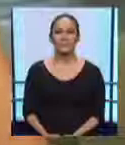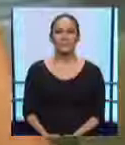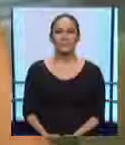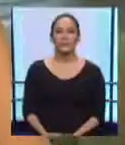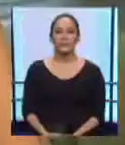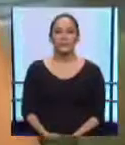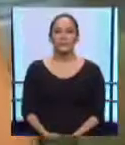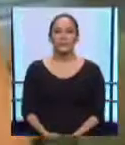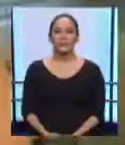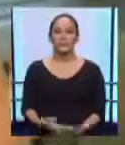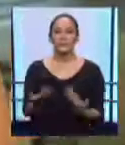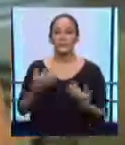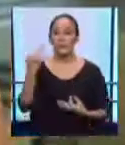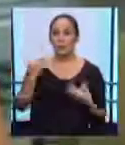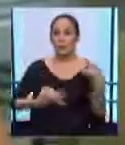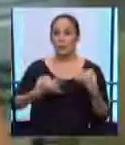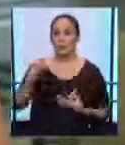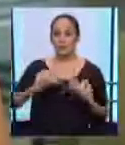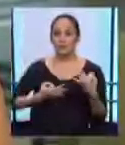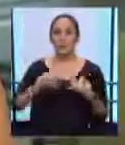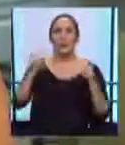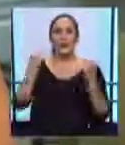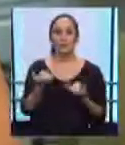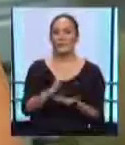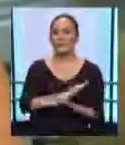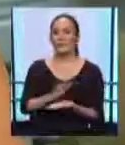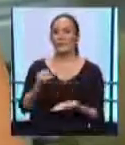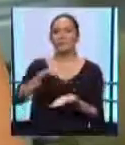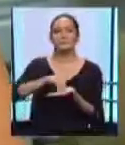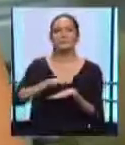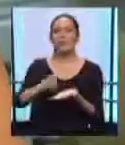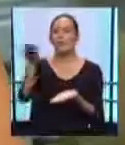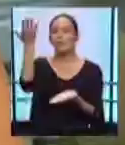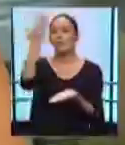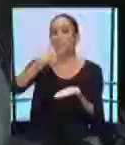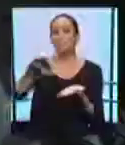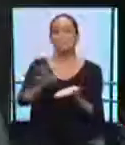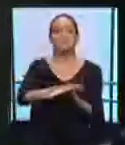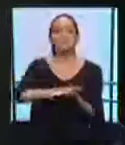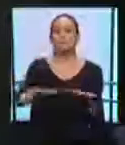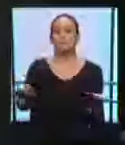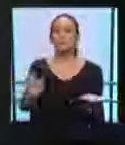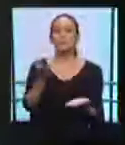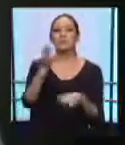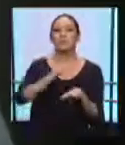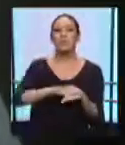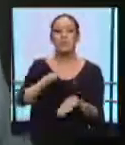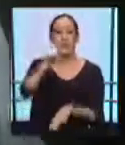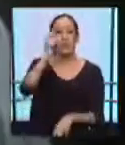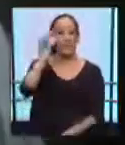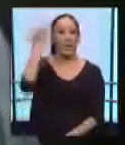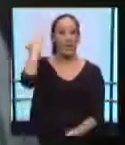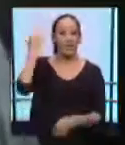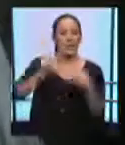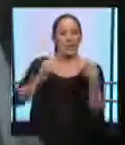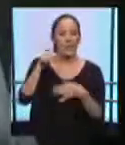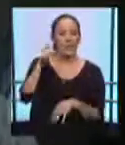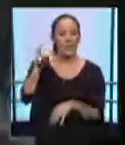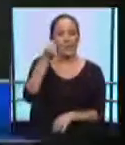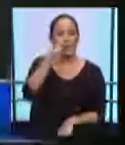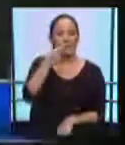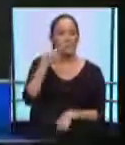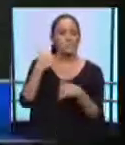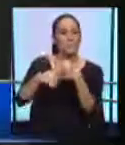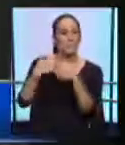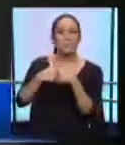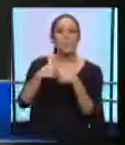Atención, amigos, la Corte Nacional de Justicia declaró la prescripción de la acción penal que se seguía en contra del expresidente